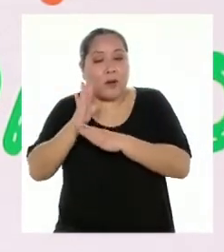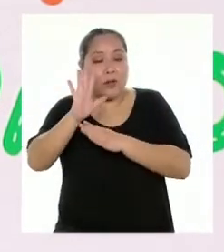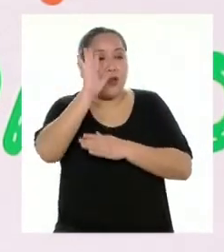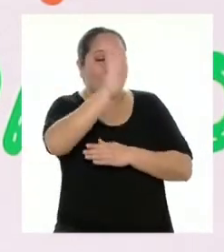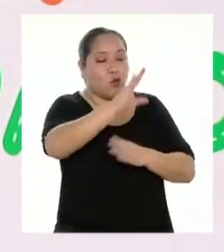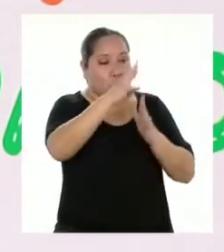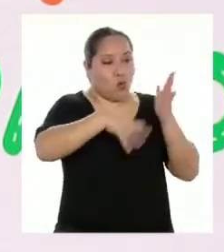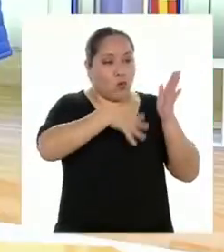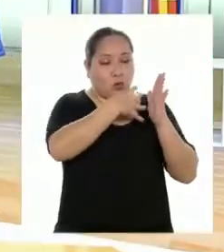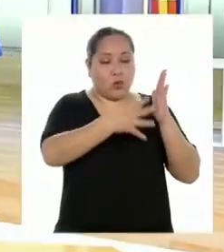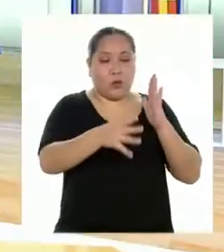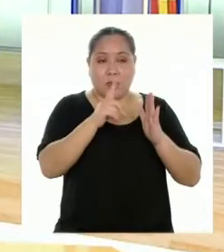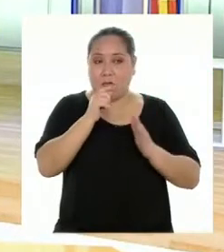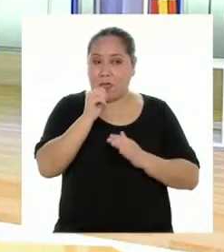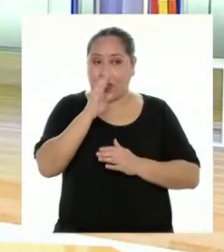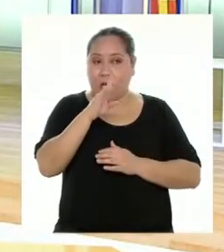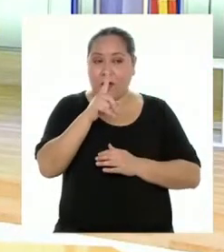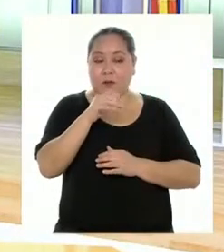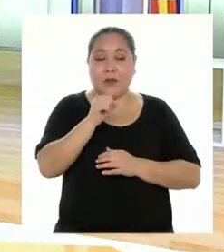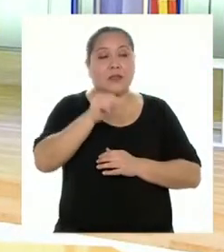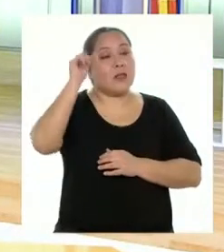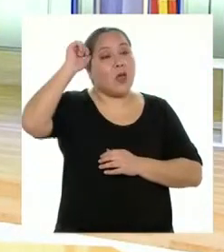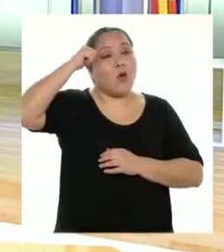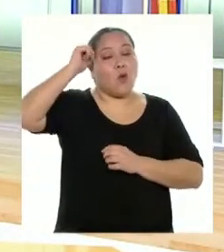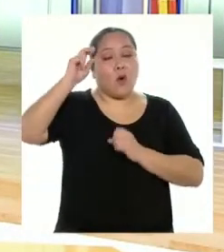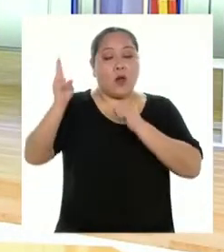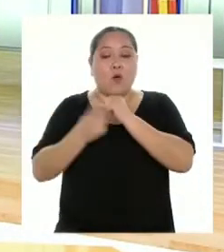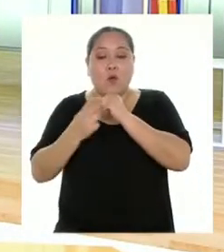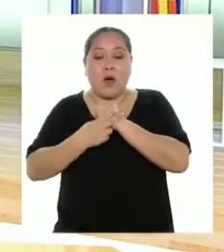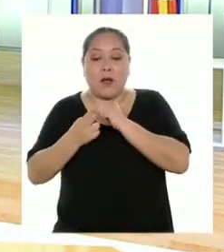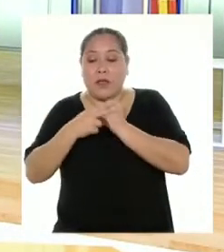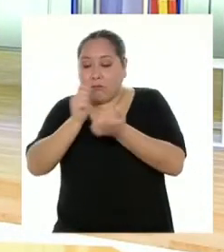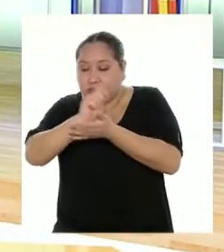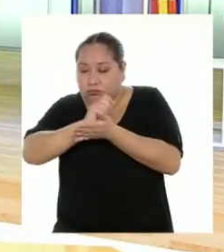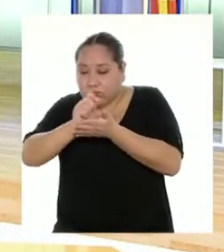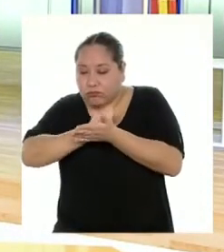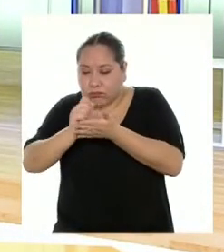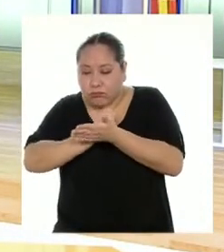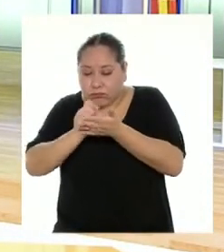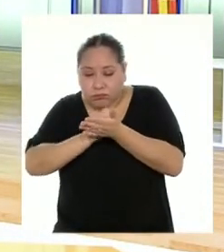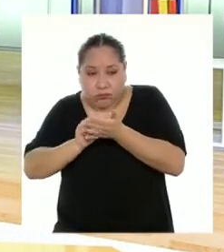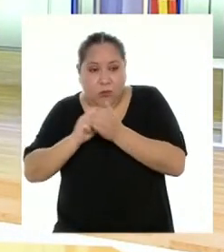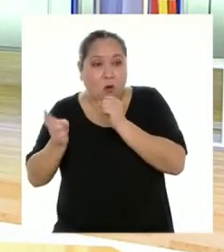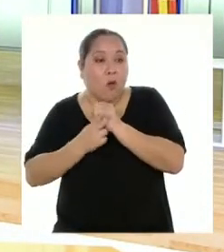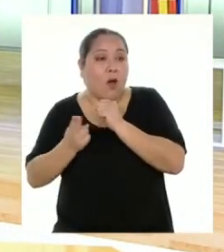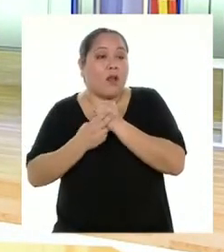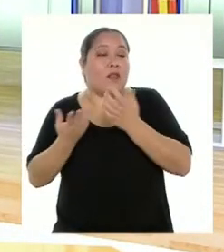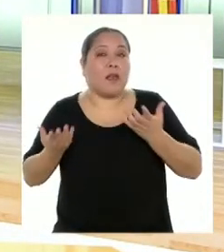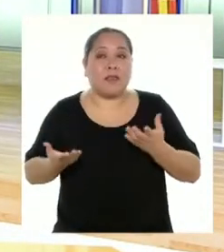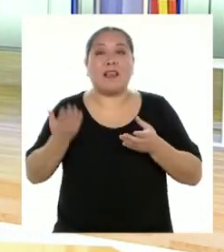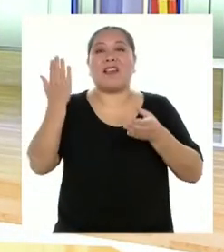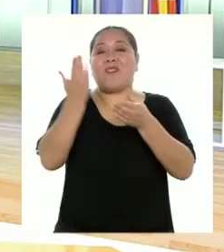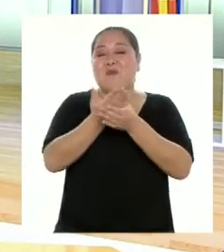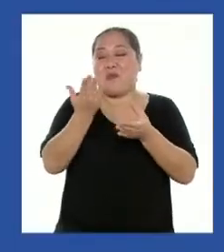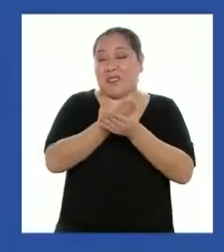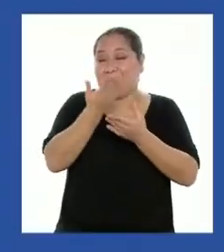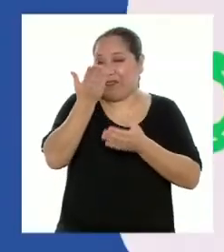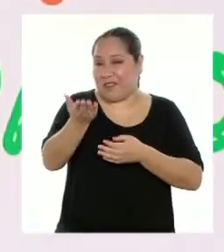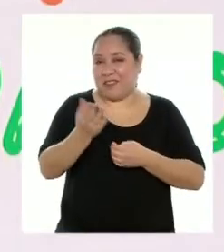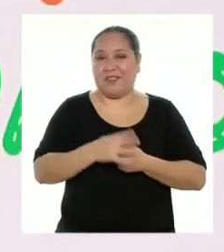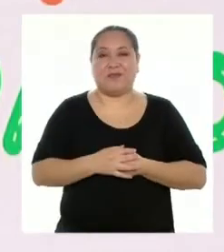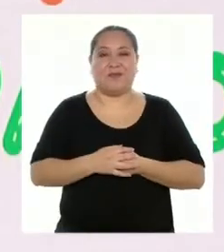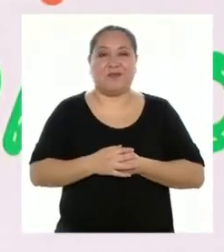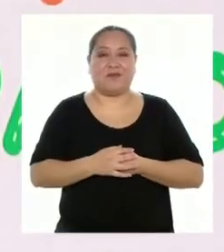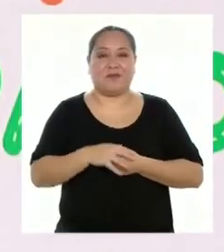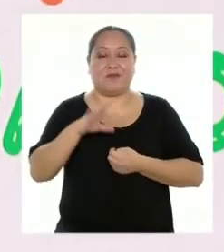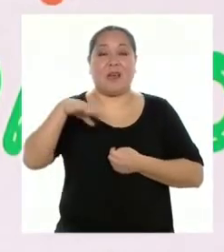de frecuencias. Recuerden guardar todas las evidencias de nuestro aprendizaje en nuestro portafolio.